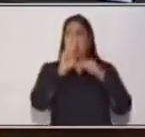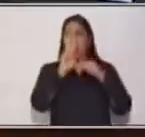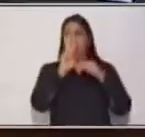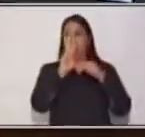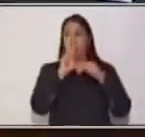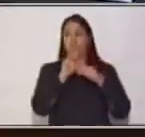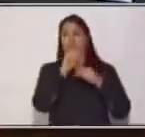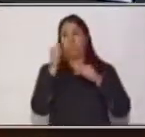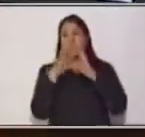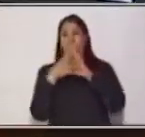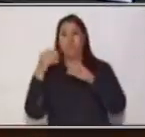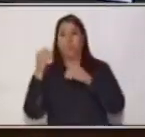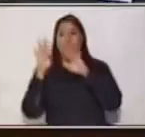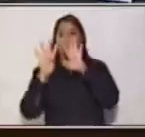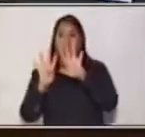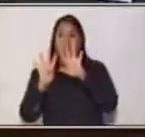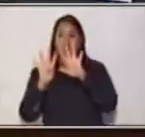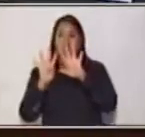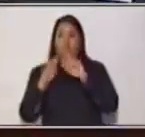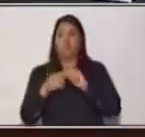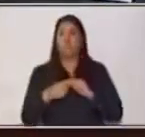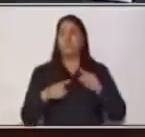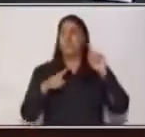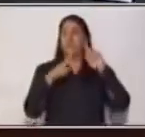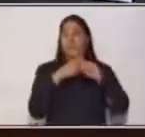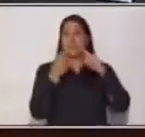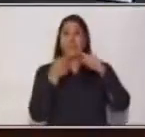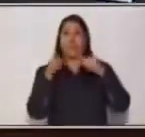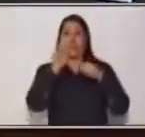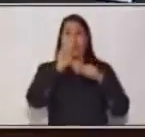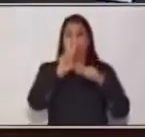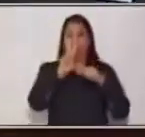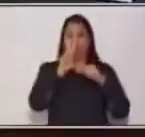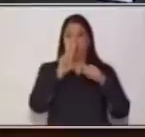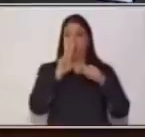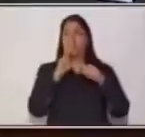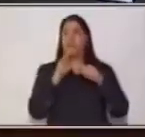9, x al cuadrado elevado al cuadrado nos va a dar